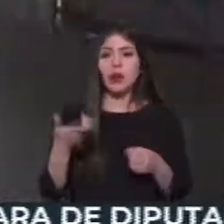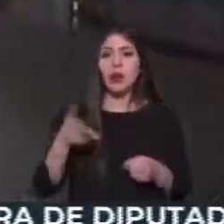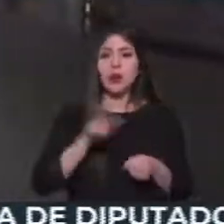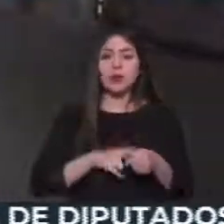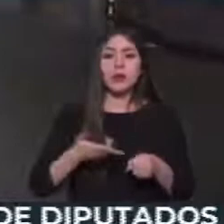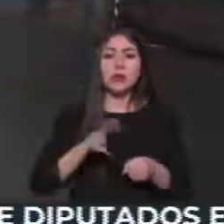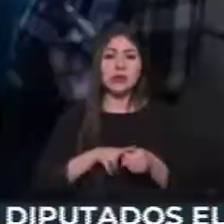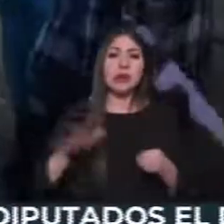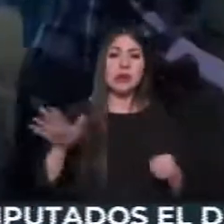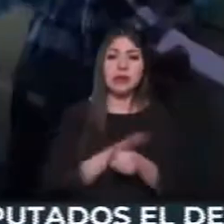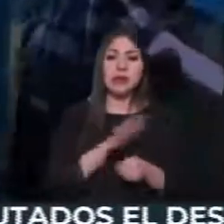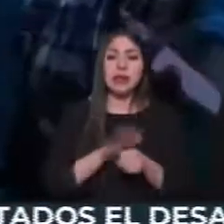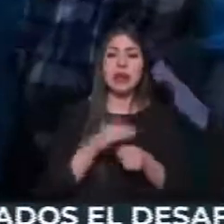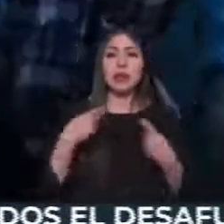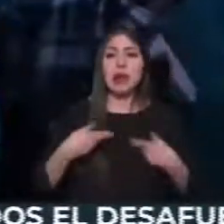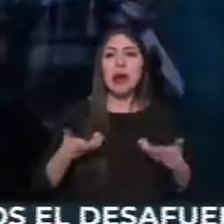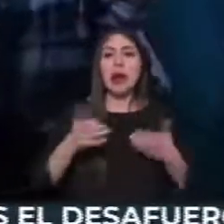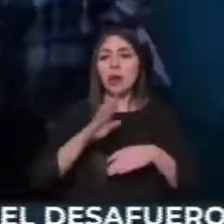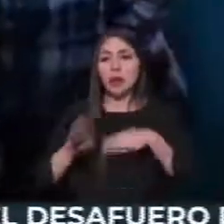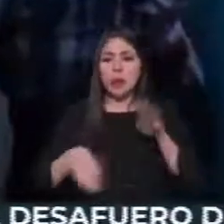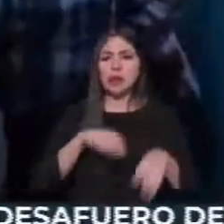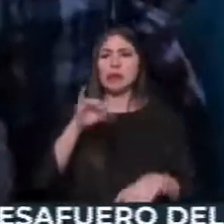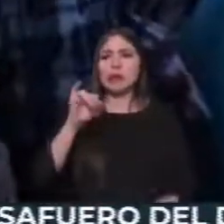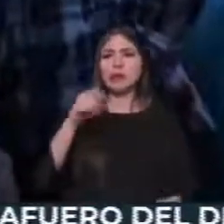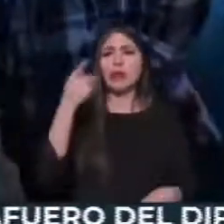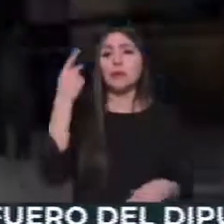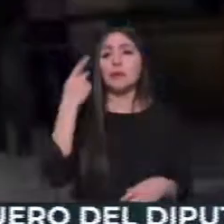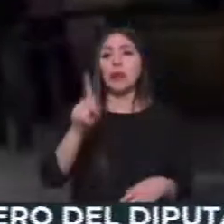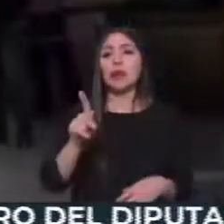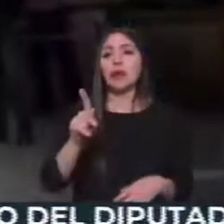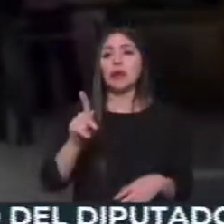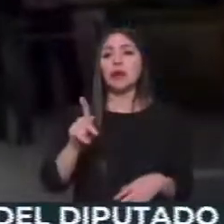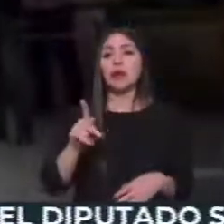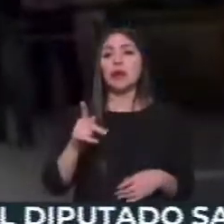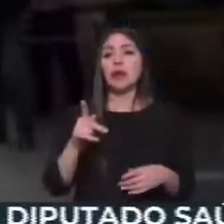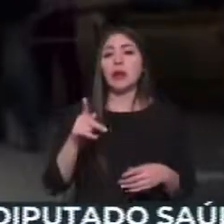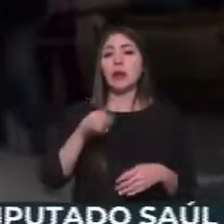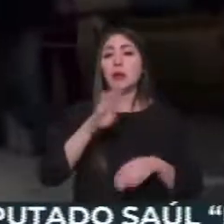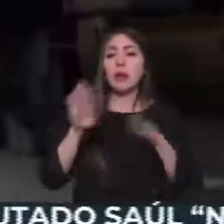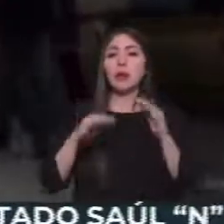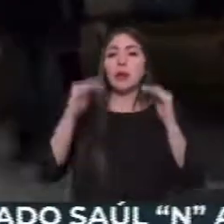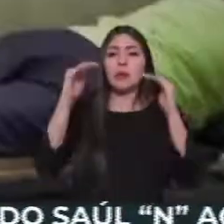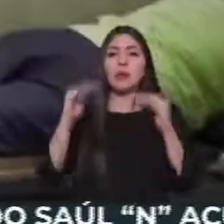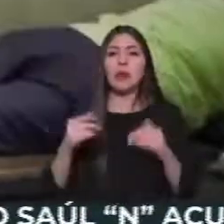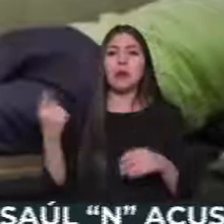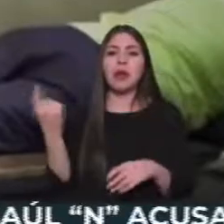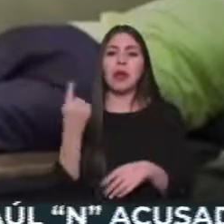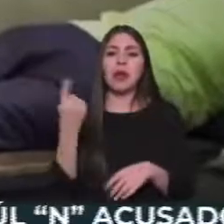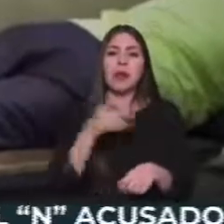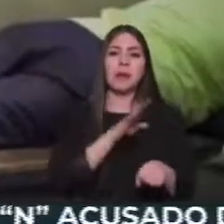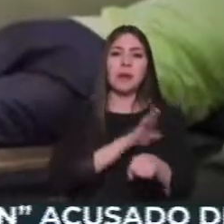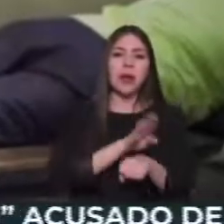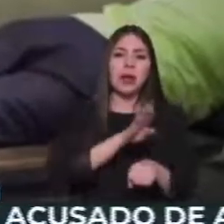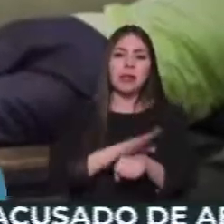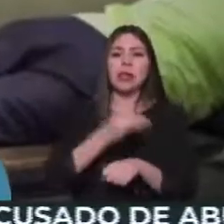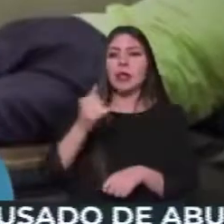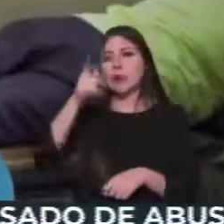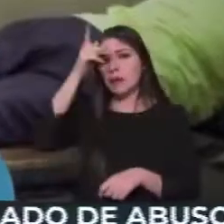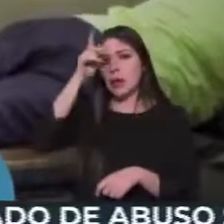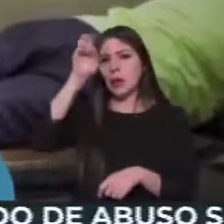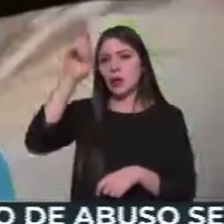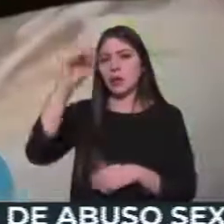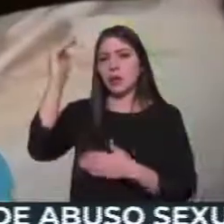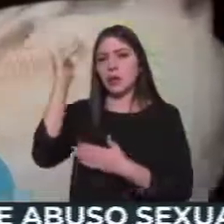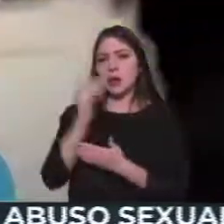gente que muere en la calle, pero aún así sus tasas de mortandad, por ejemplo, son más bajas que las de Brasil y Perú, y quizá tenga algo que ver